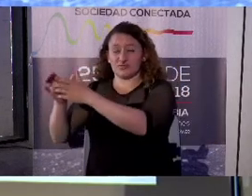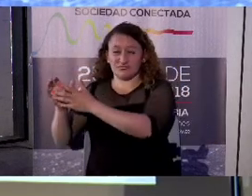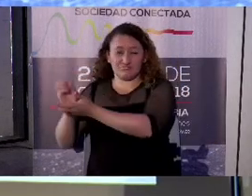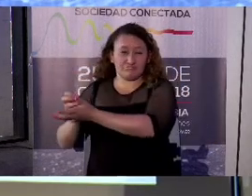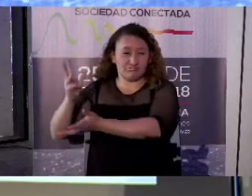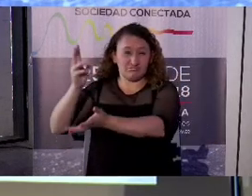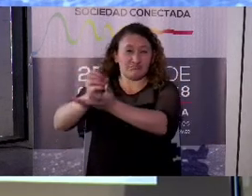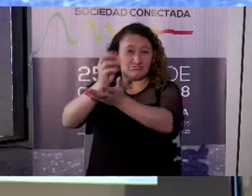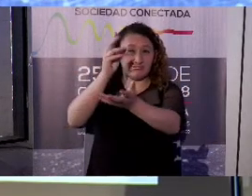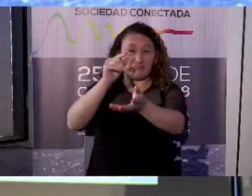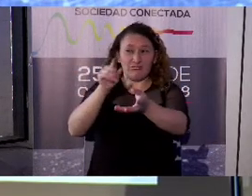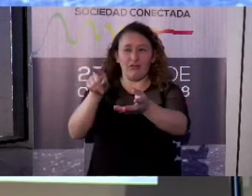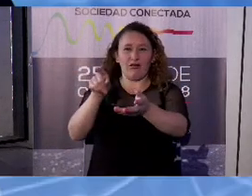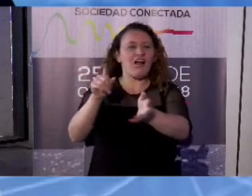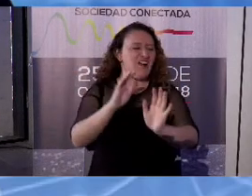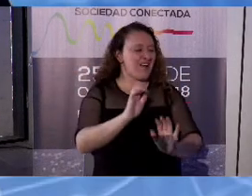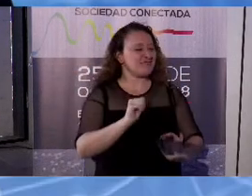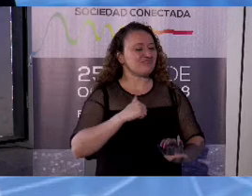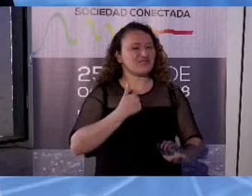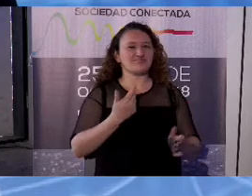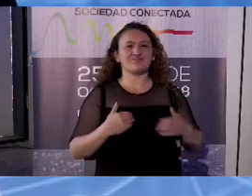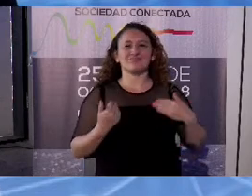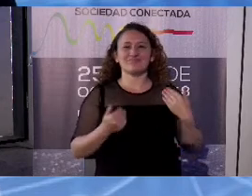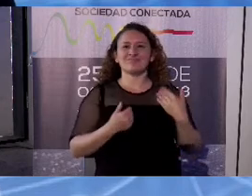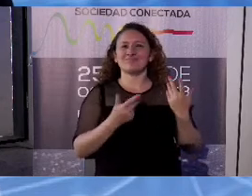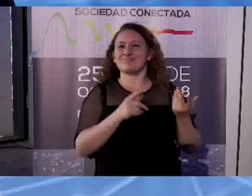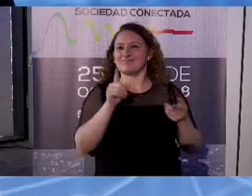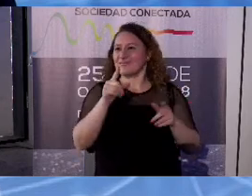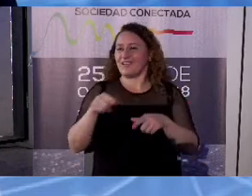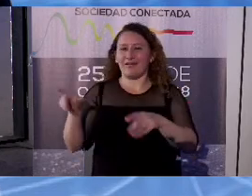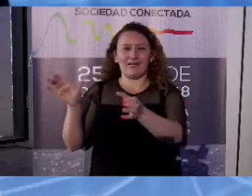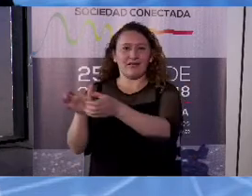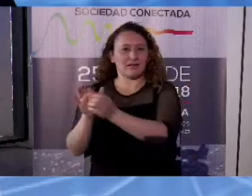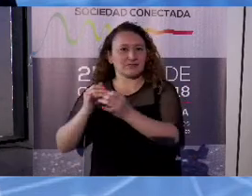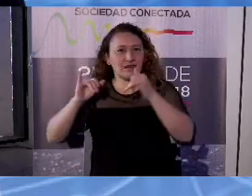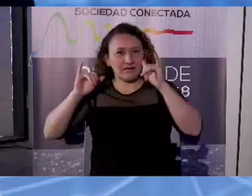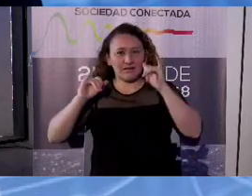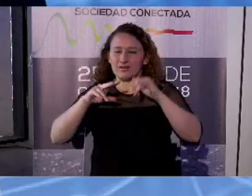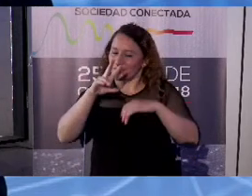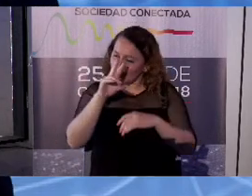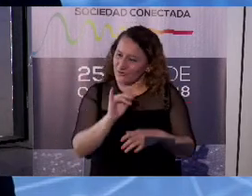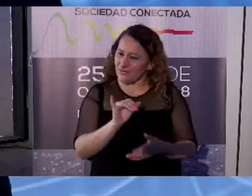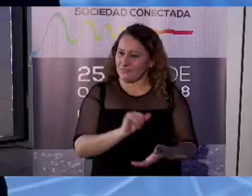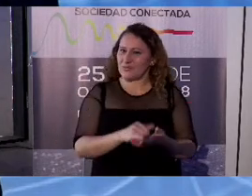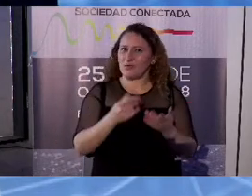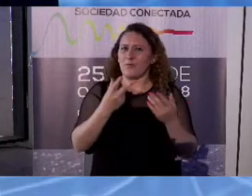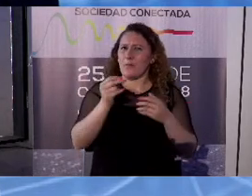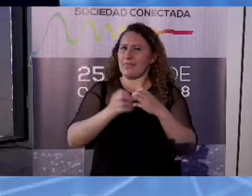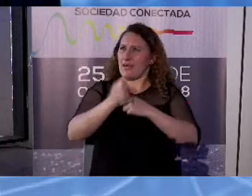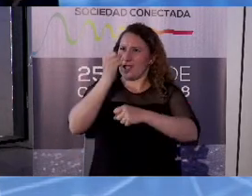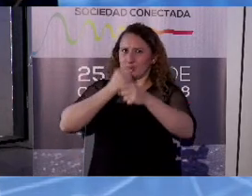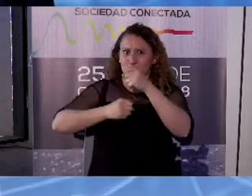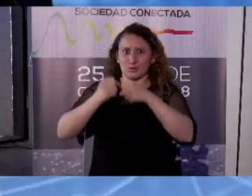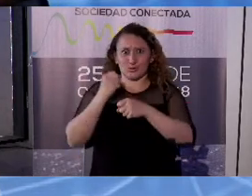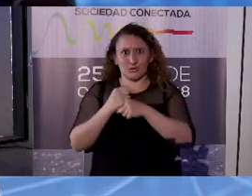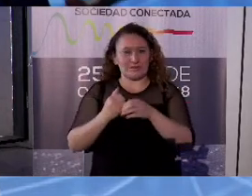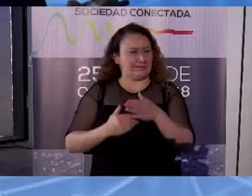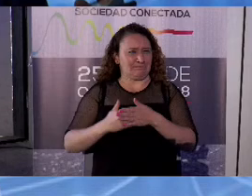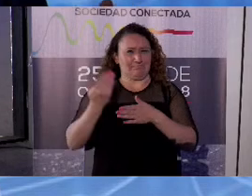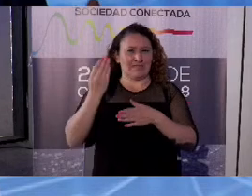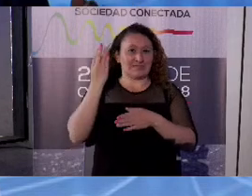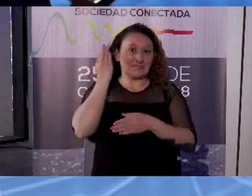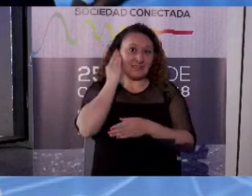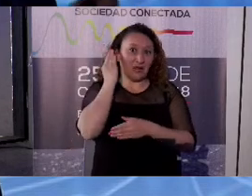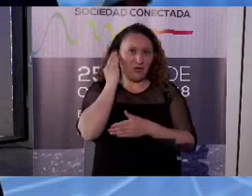fue hace unos 20 años cuando empezó la telefonía móvil yo recuerdo que estuve en una reunión en la cual se